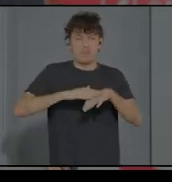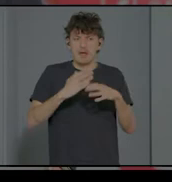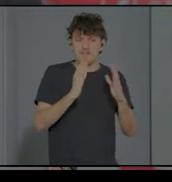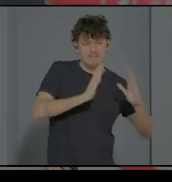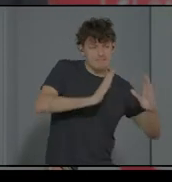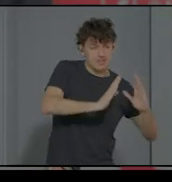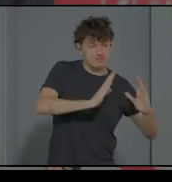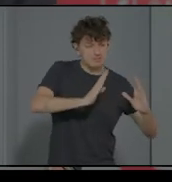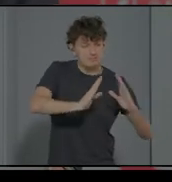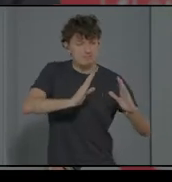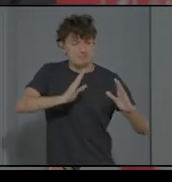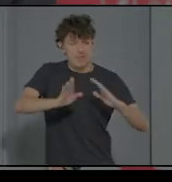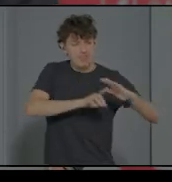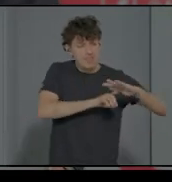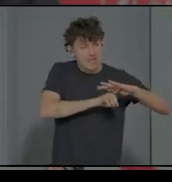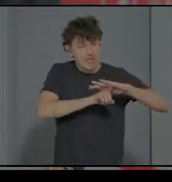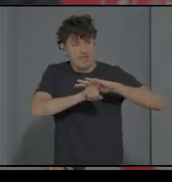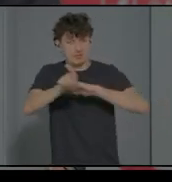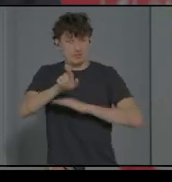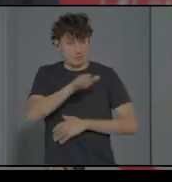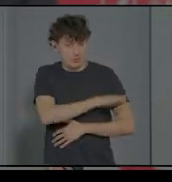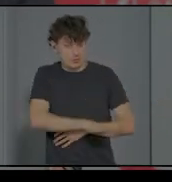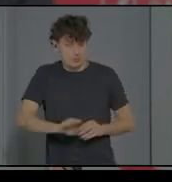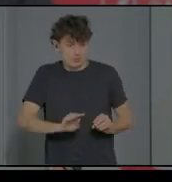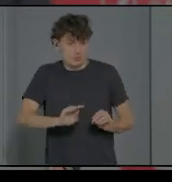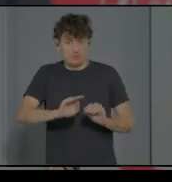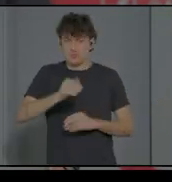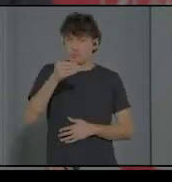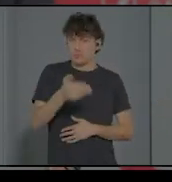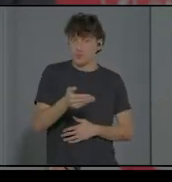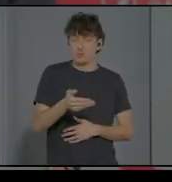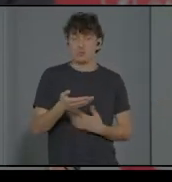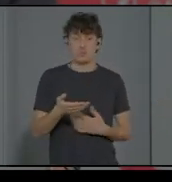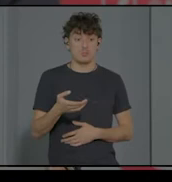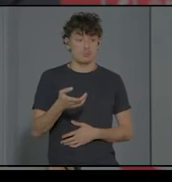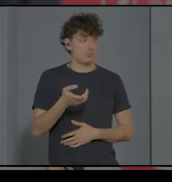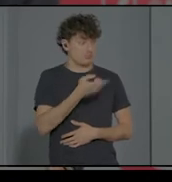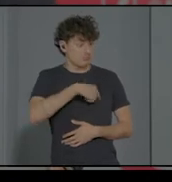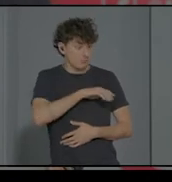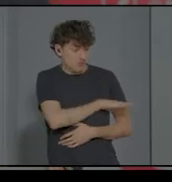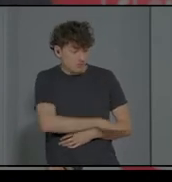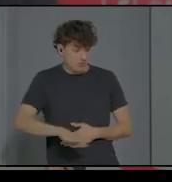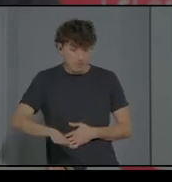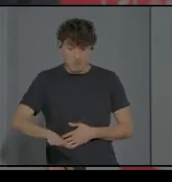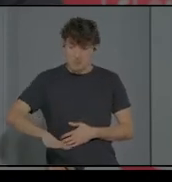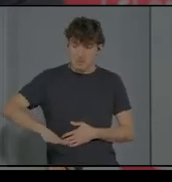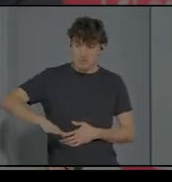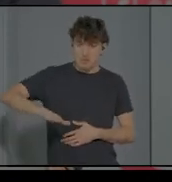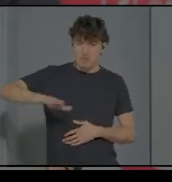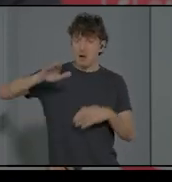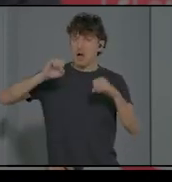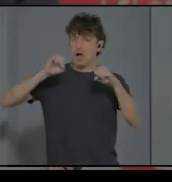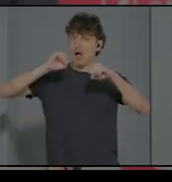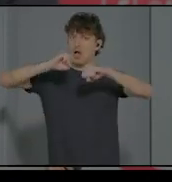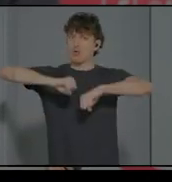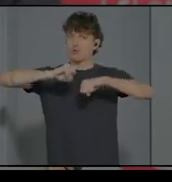que nosotros estudiamos como un niño se convertirá en un adulto un día que tendrá un nivel cognitivo